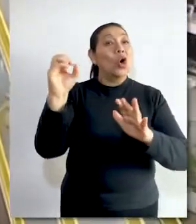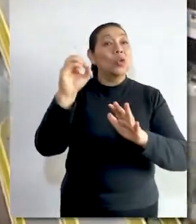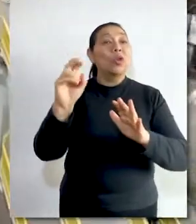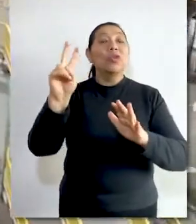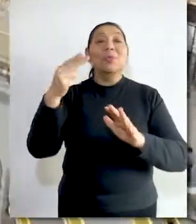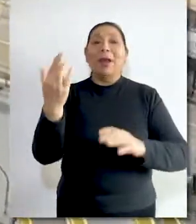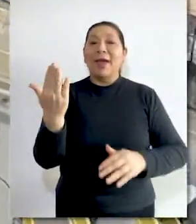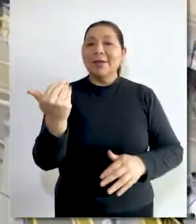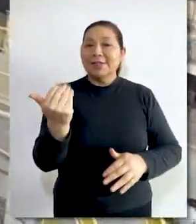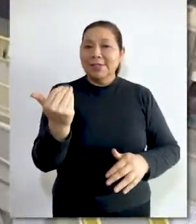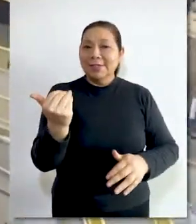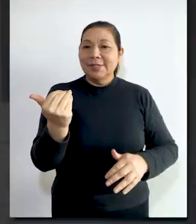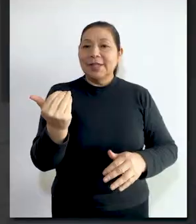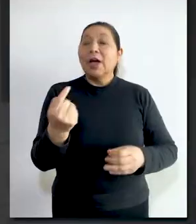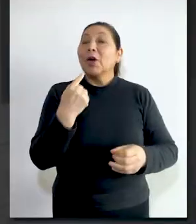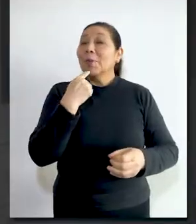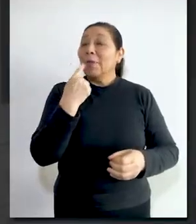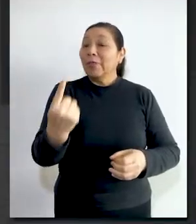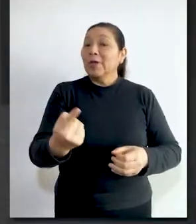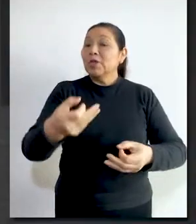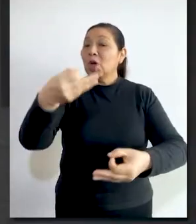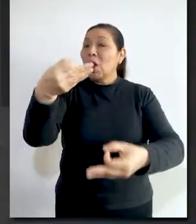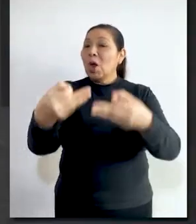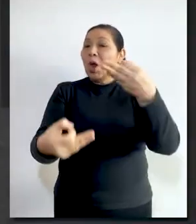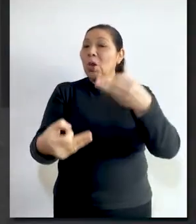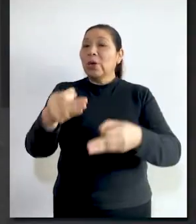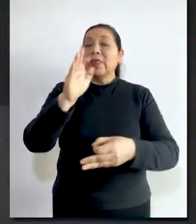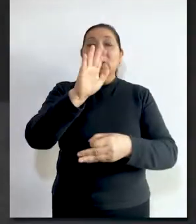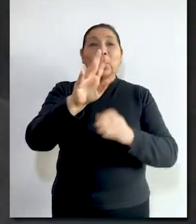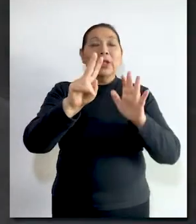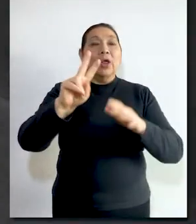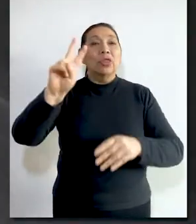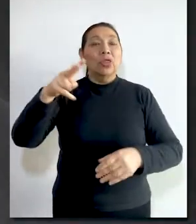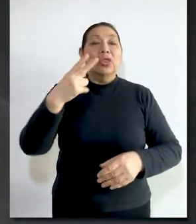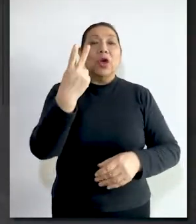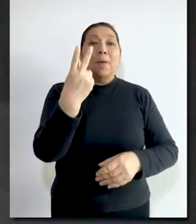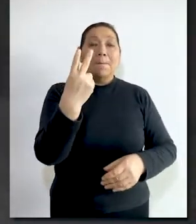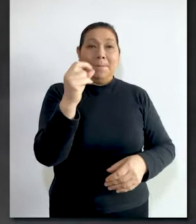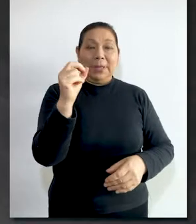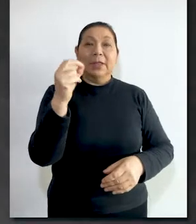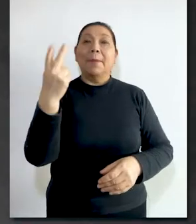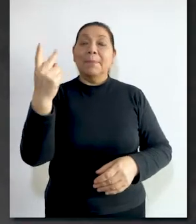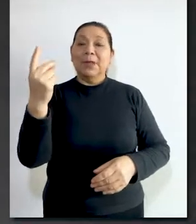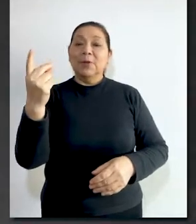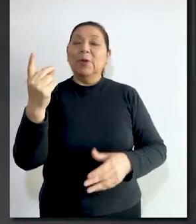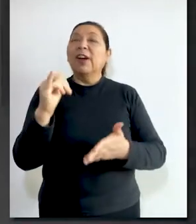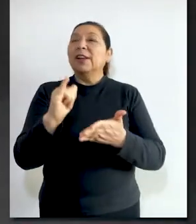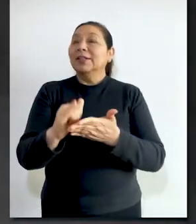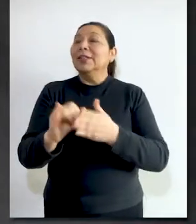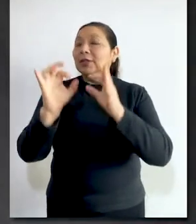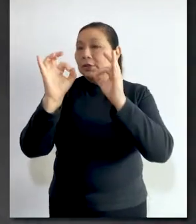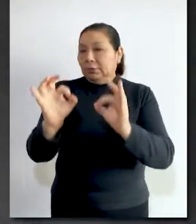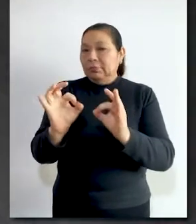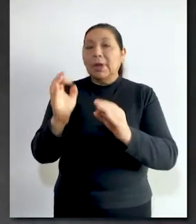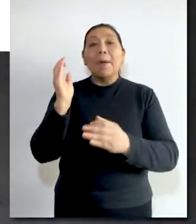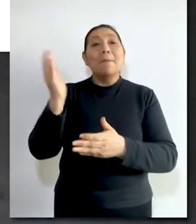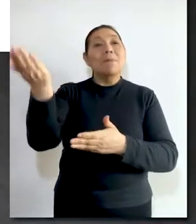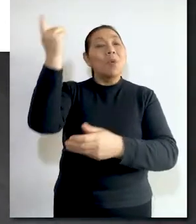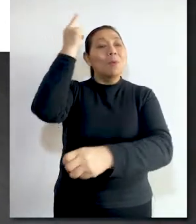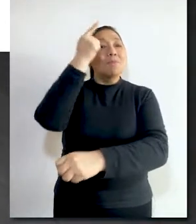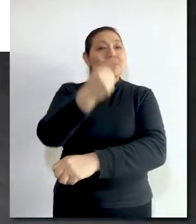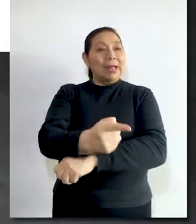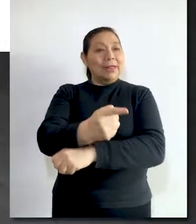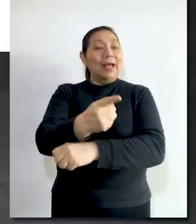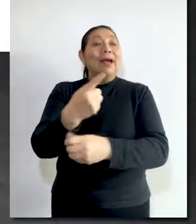de 2015 así lo detalla la sentencia 57 es las 2021 que declara fundada la demanda